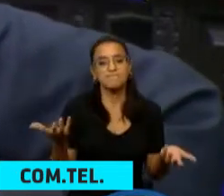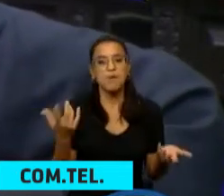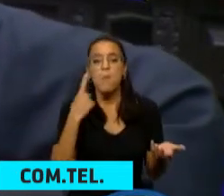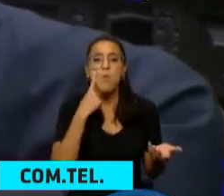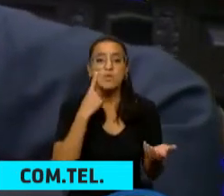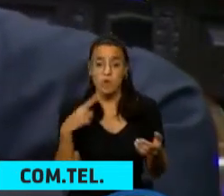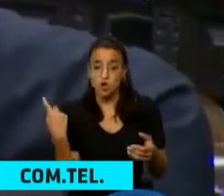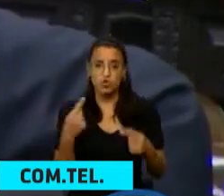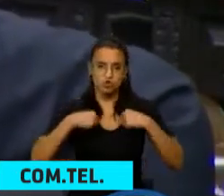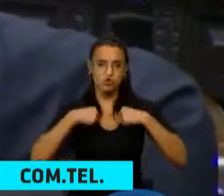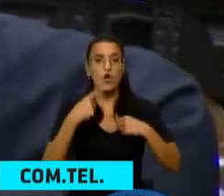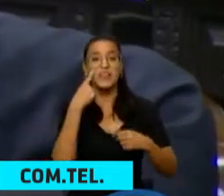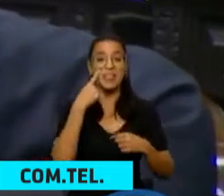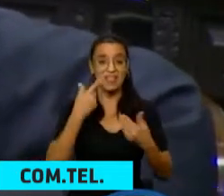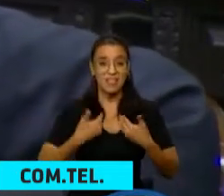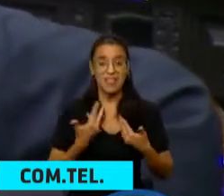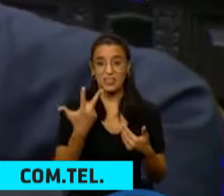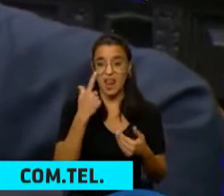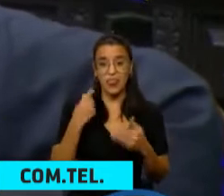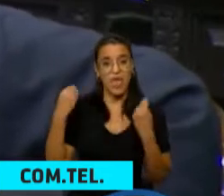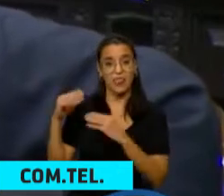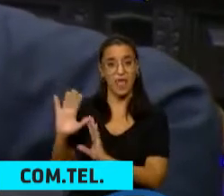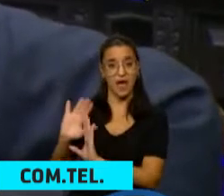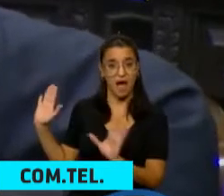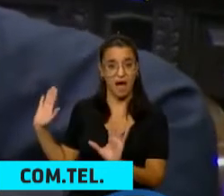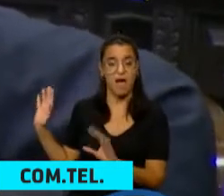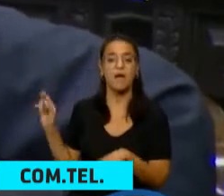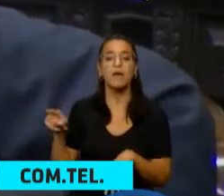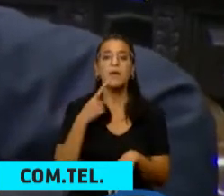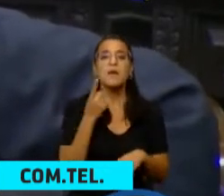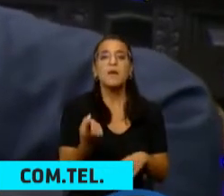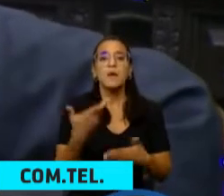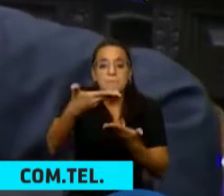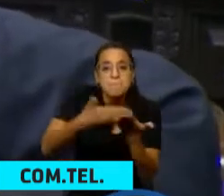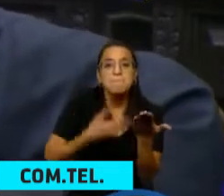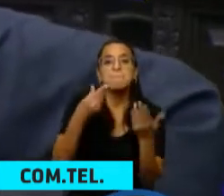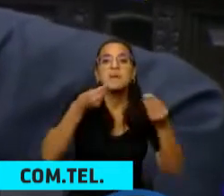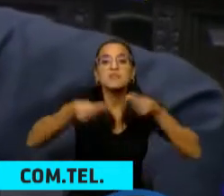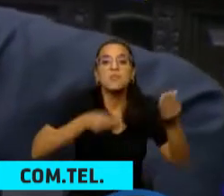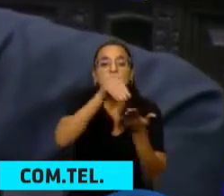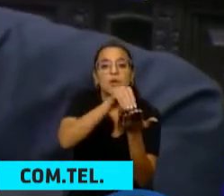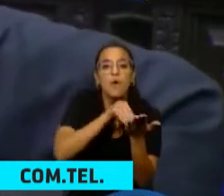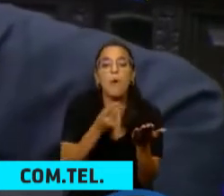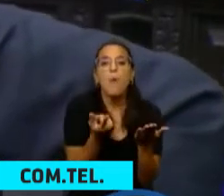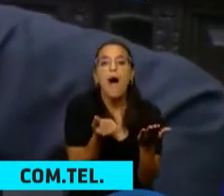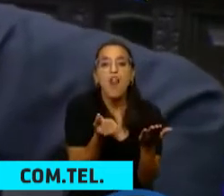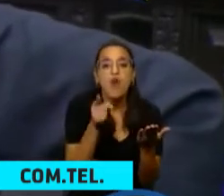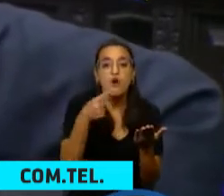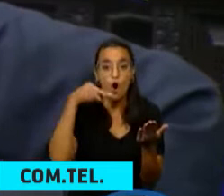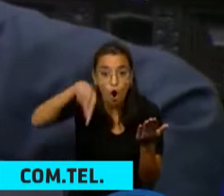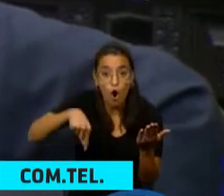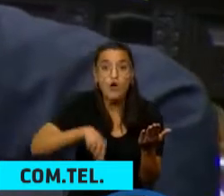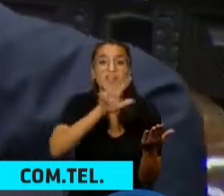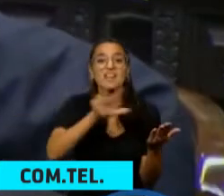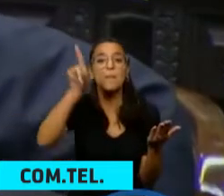casilleros, que es en forma horizontal. Se hizo algunas modificaciones, como por ejemplo,